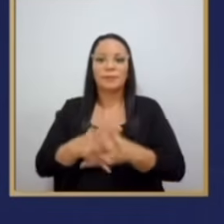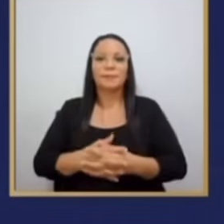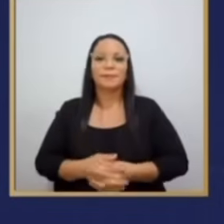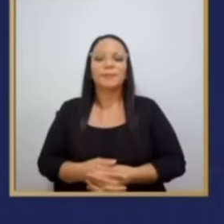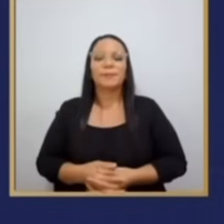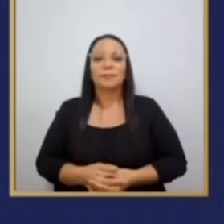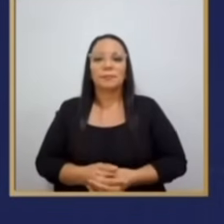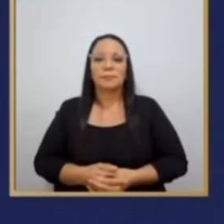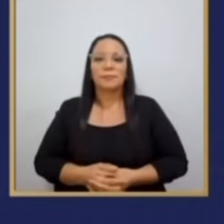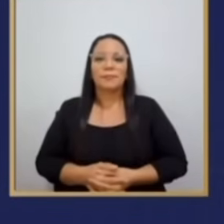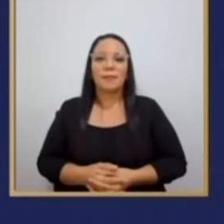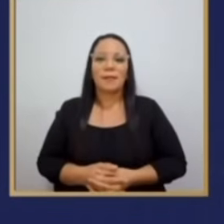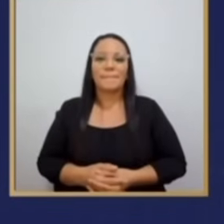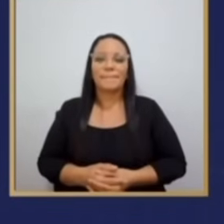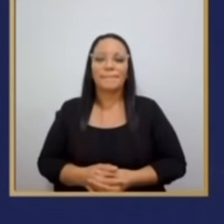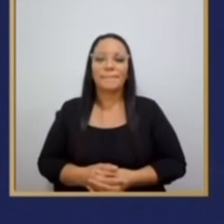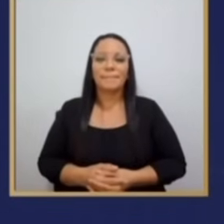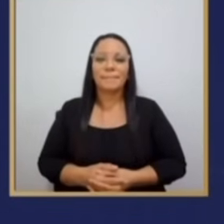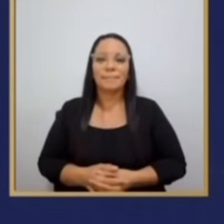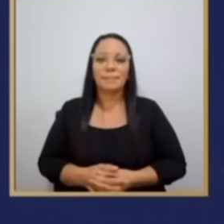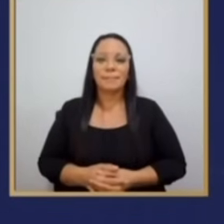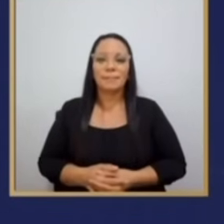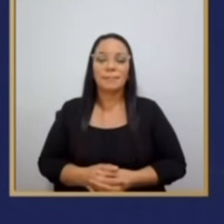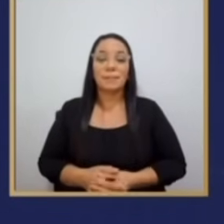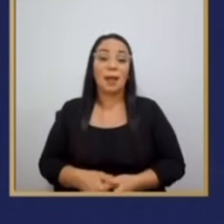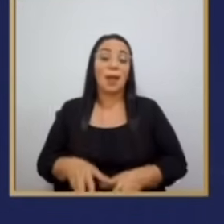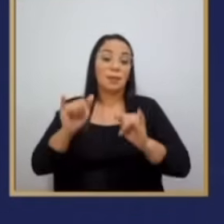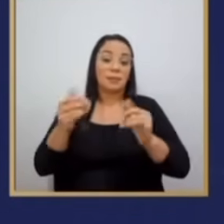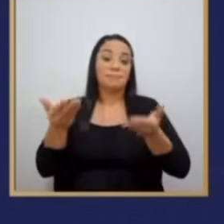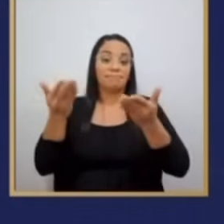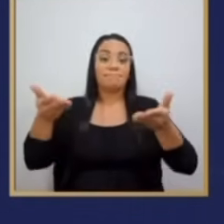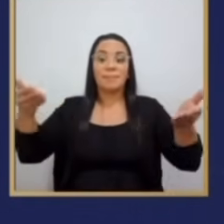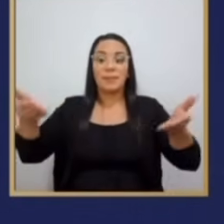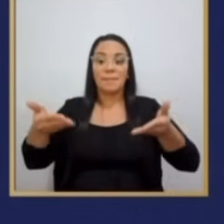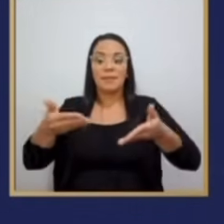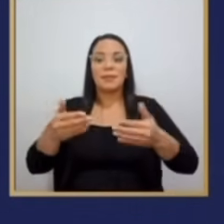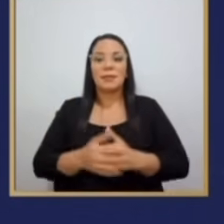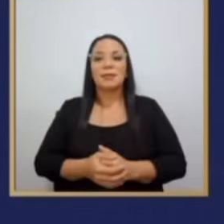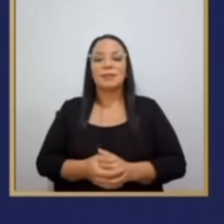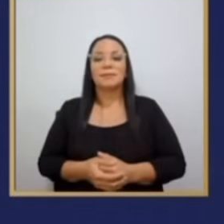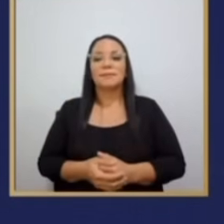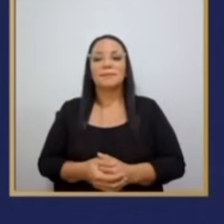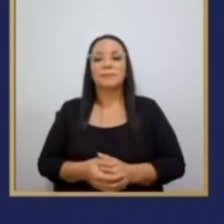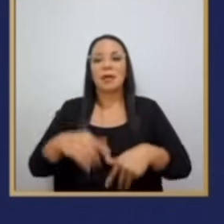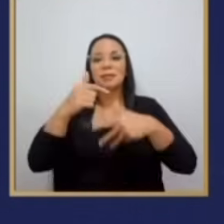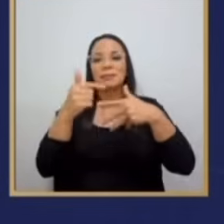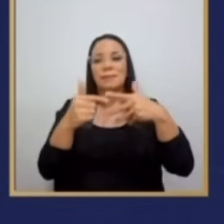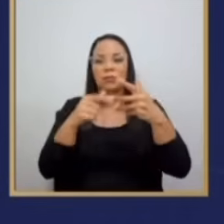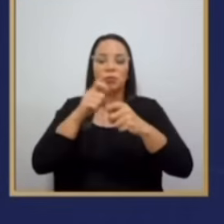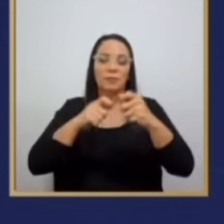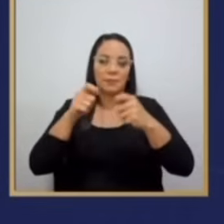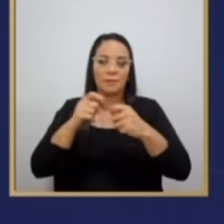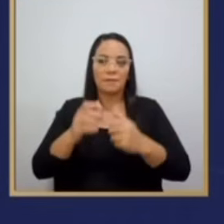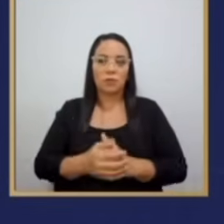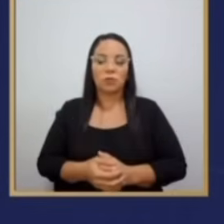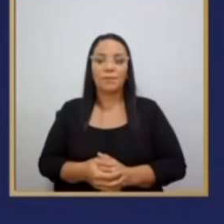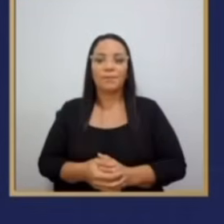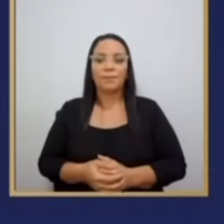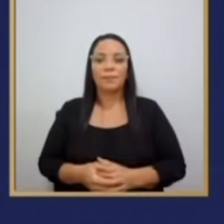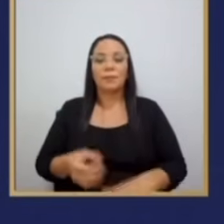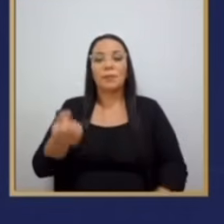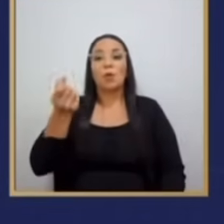Eso es la naturaleza de la bienvenida. En aspectos específicos, el 11